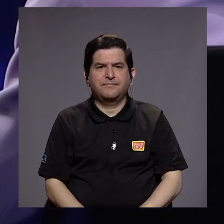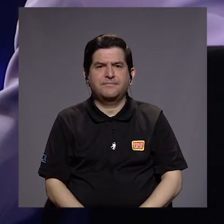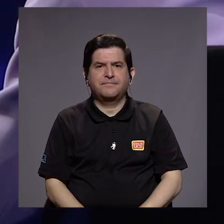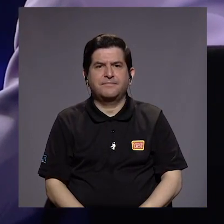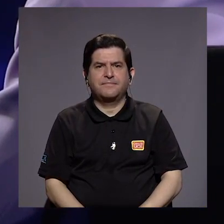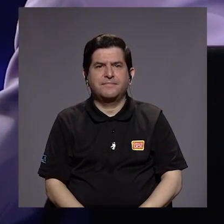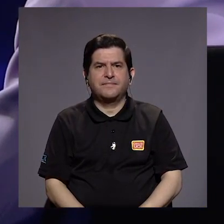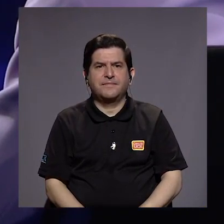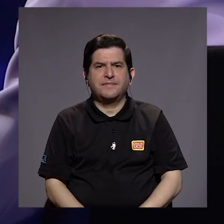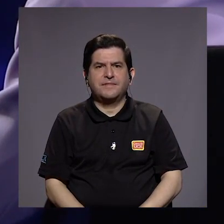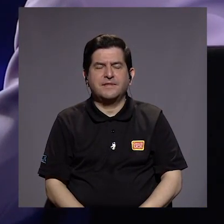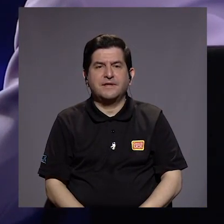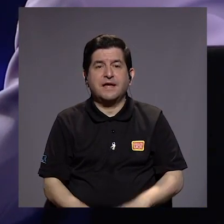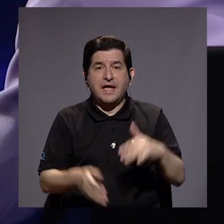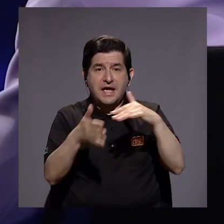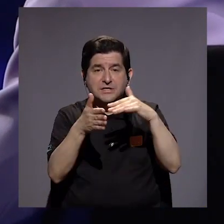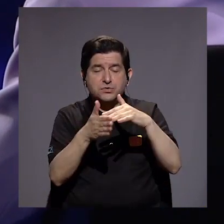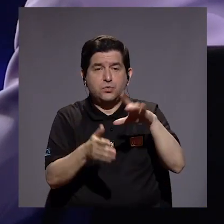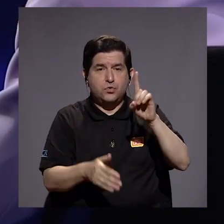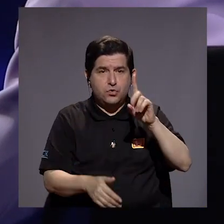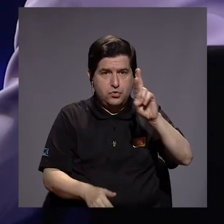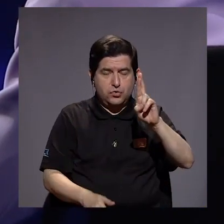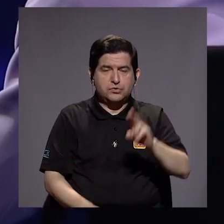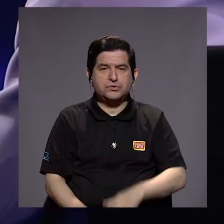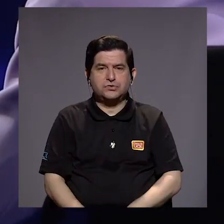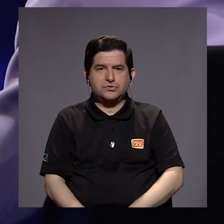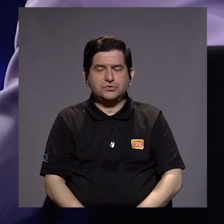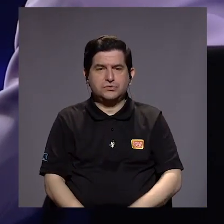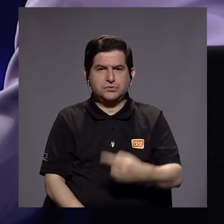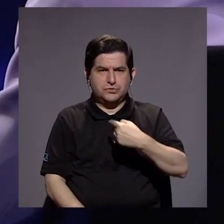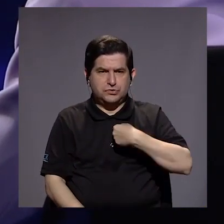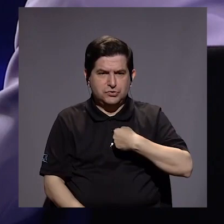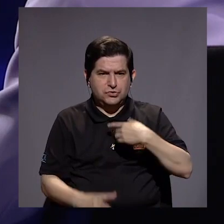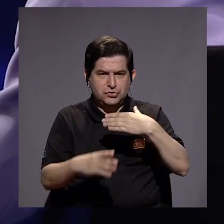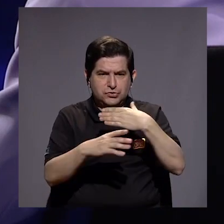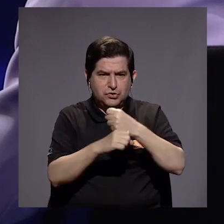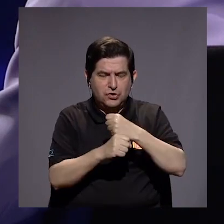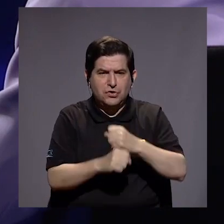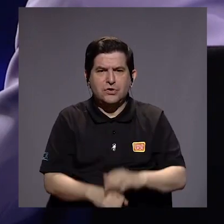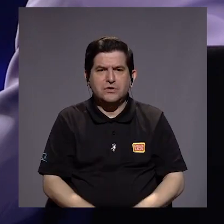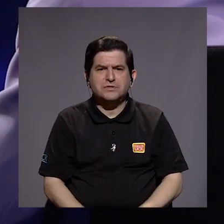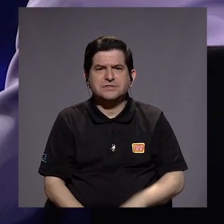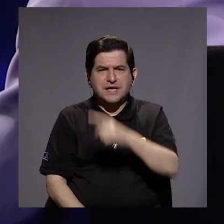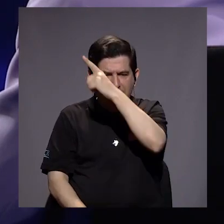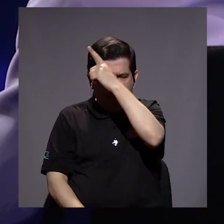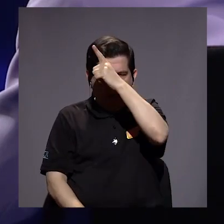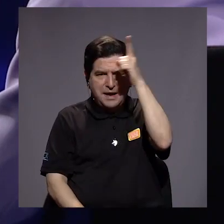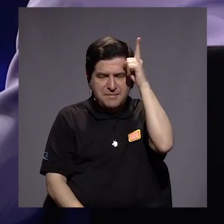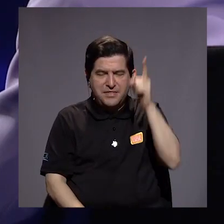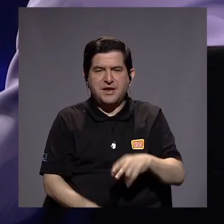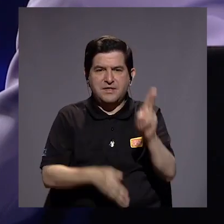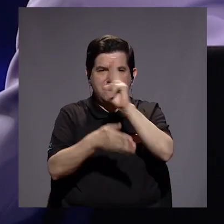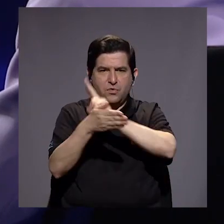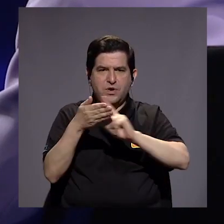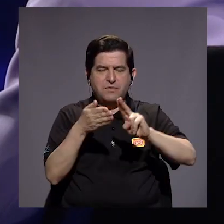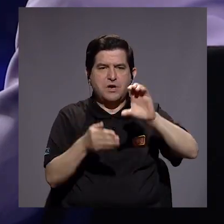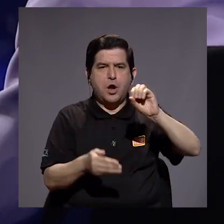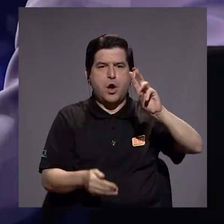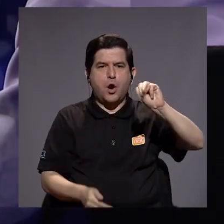Bueno, pues sí, mis estudios de doctorado los hice en Madrid, en la Universidad